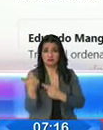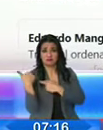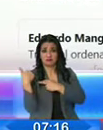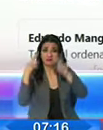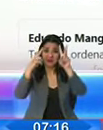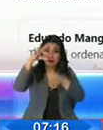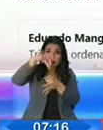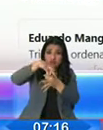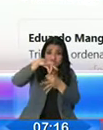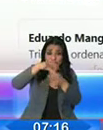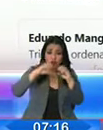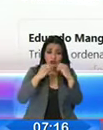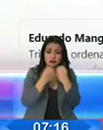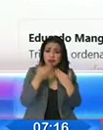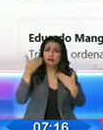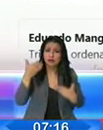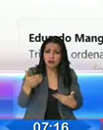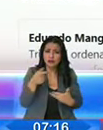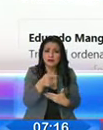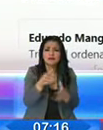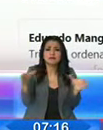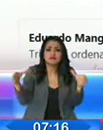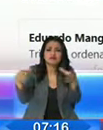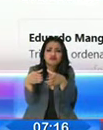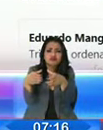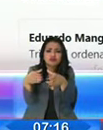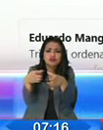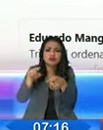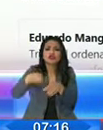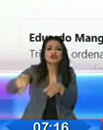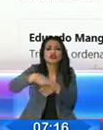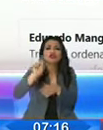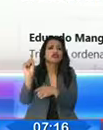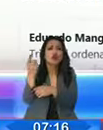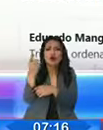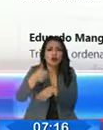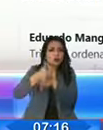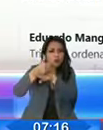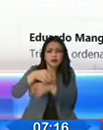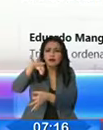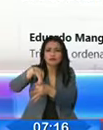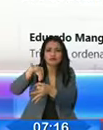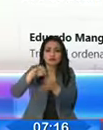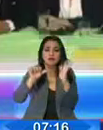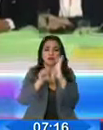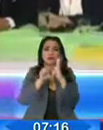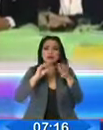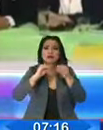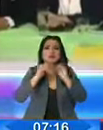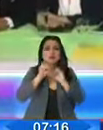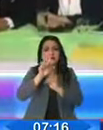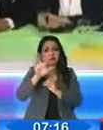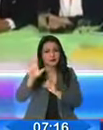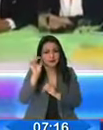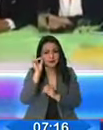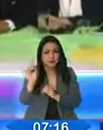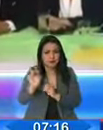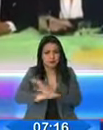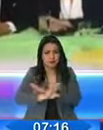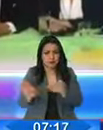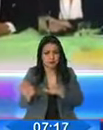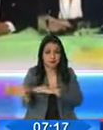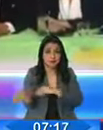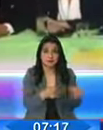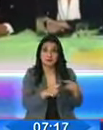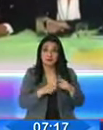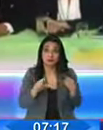electorales y organizaciones políticas es privativa de los órganos de la función electoral, artículo 23. Pero las críticas a la actuación de una facción